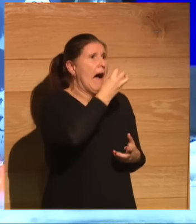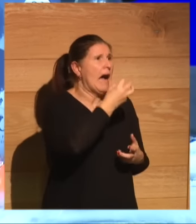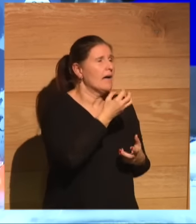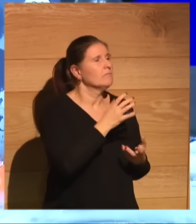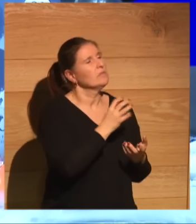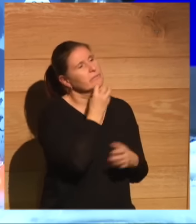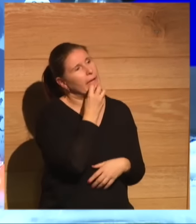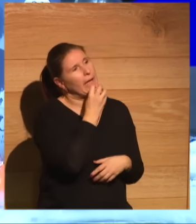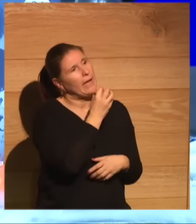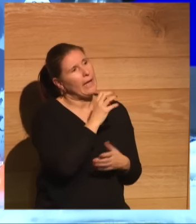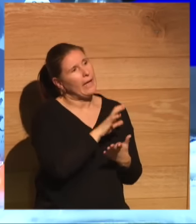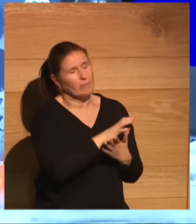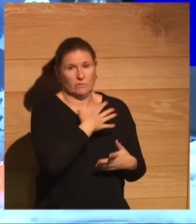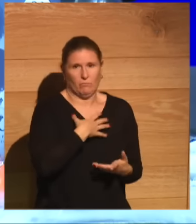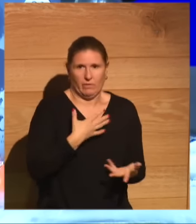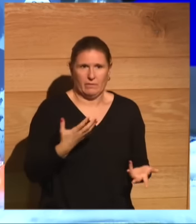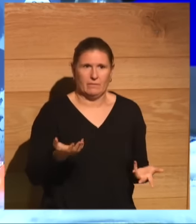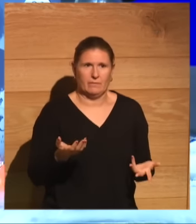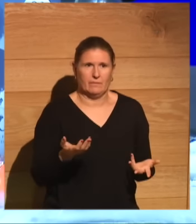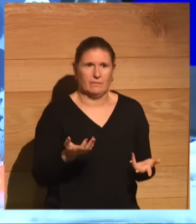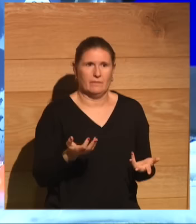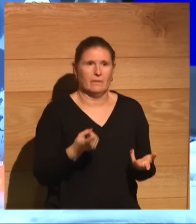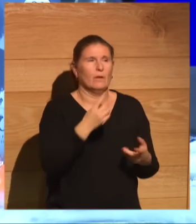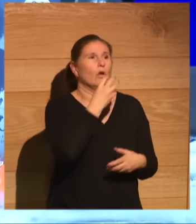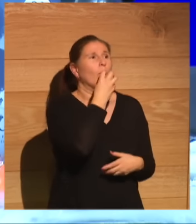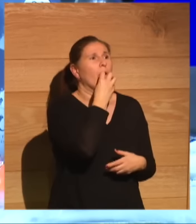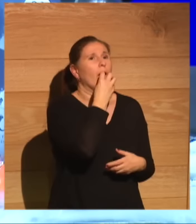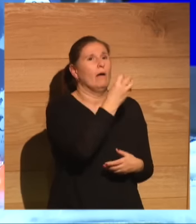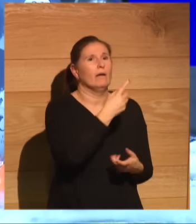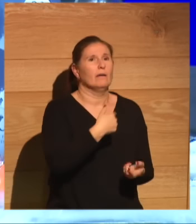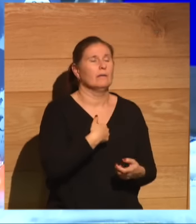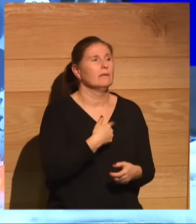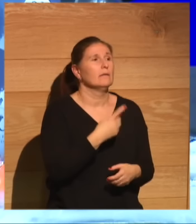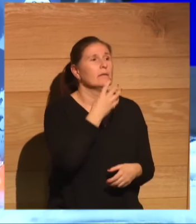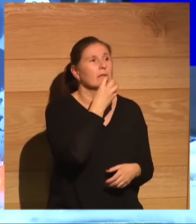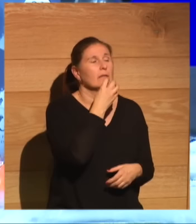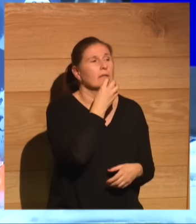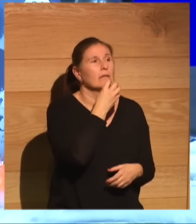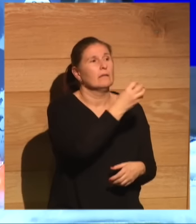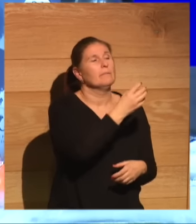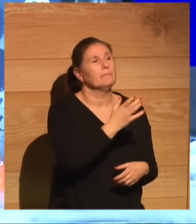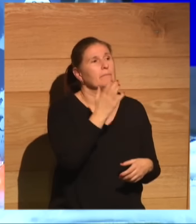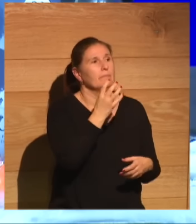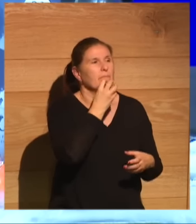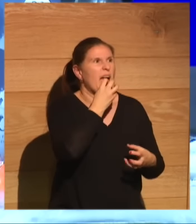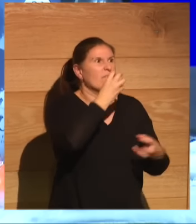¿Sabes? Digamos una persona tranquila, sopesada. Claro. No, ¡me voy a acostar! No lo dices